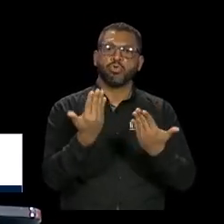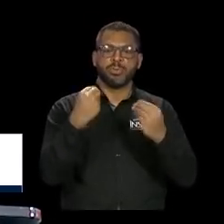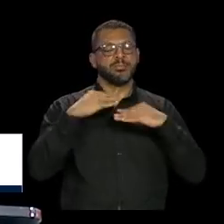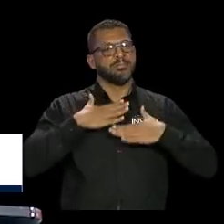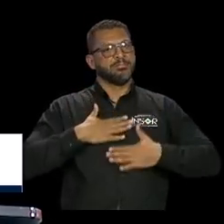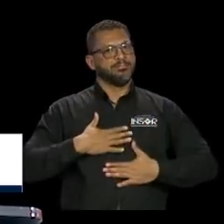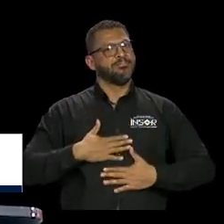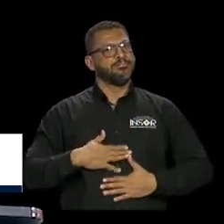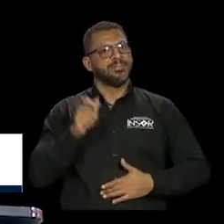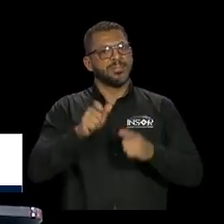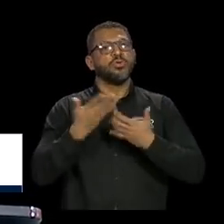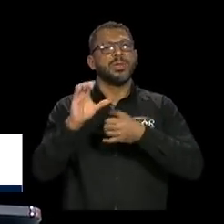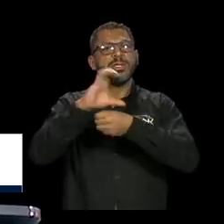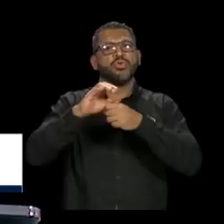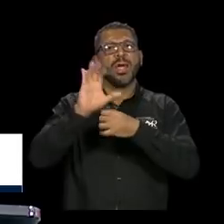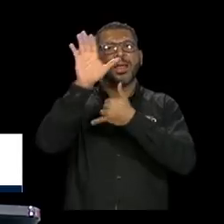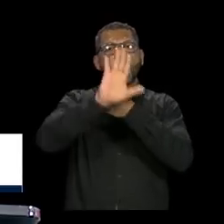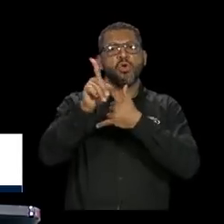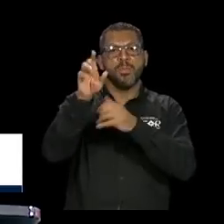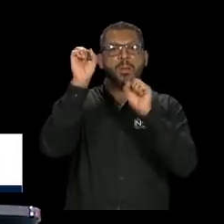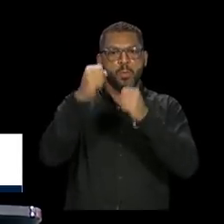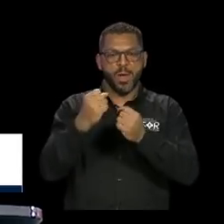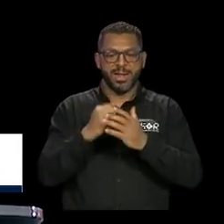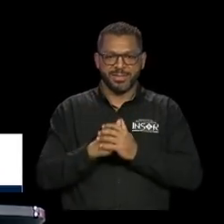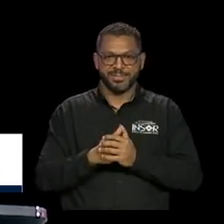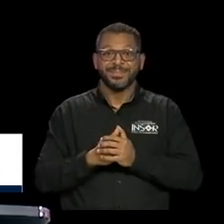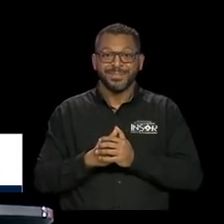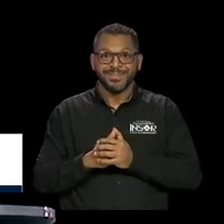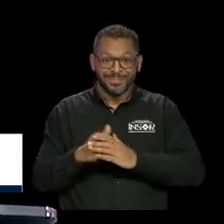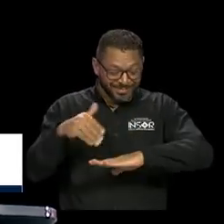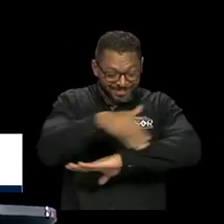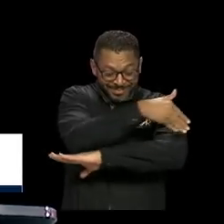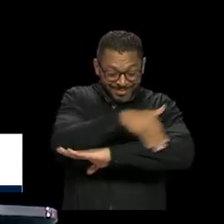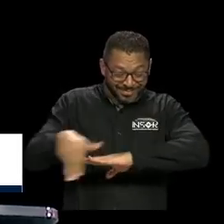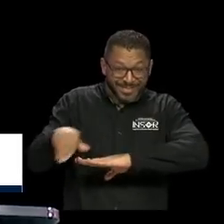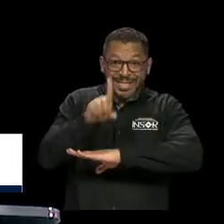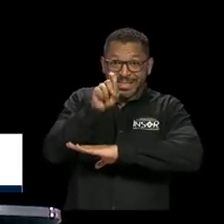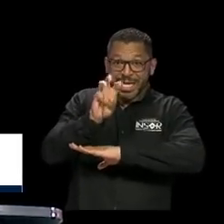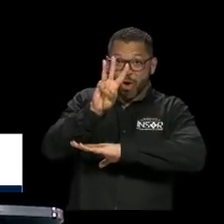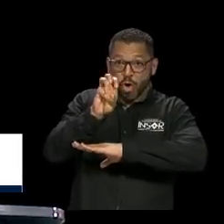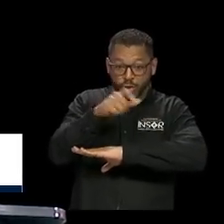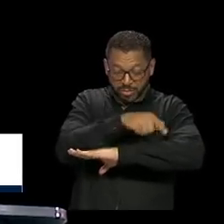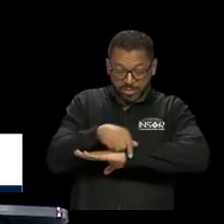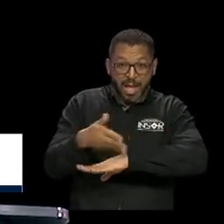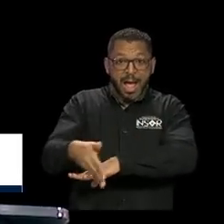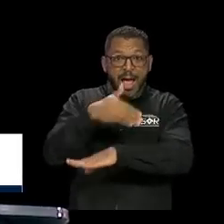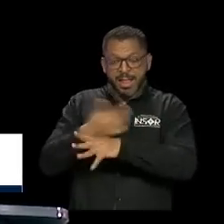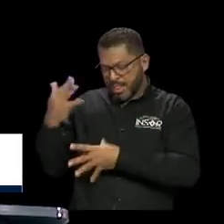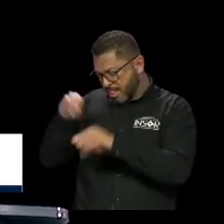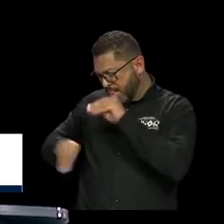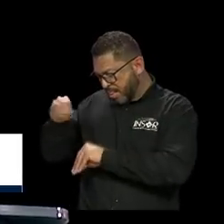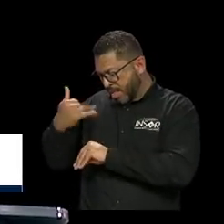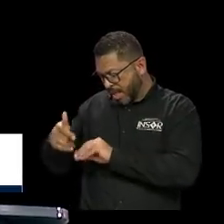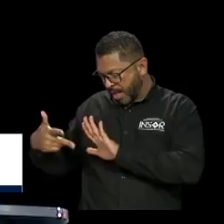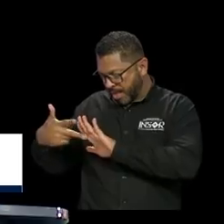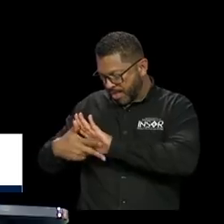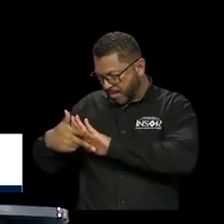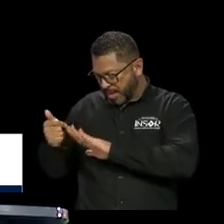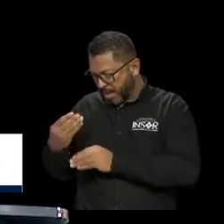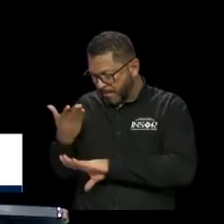principales ciudades del país y por ello la carrera 68 ya tenía un diseño de tranvía